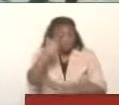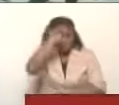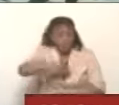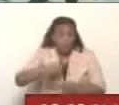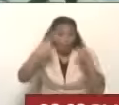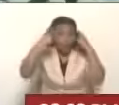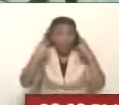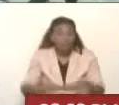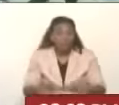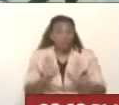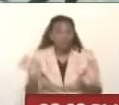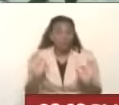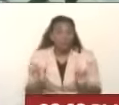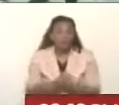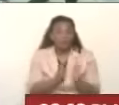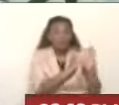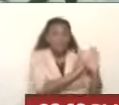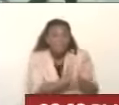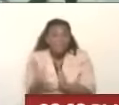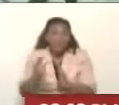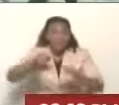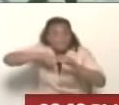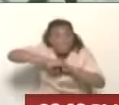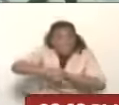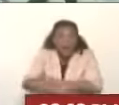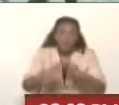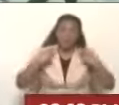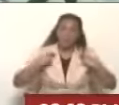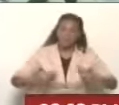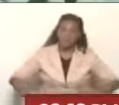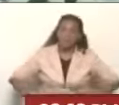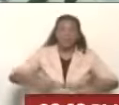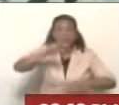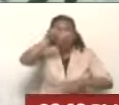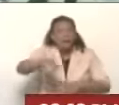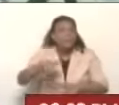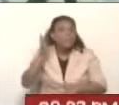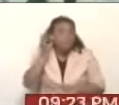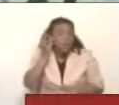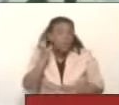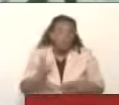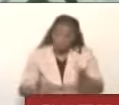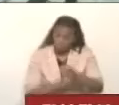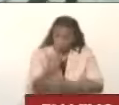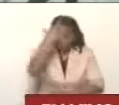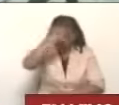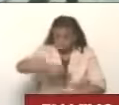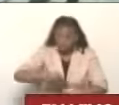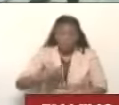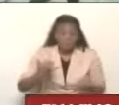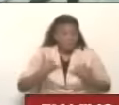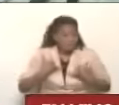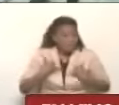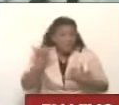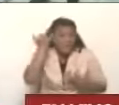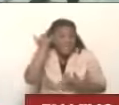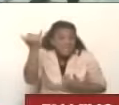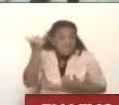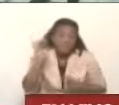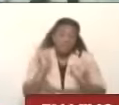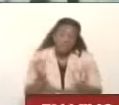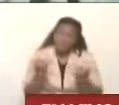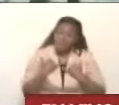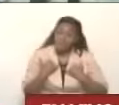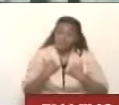Mira que yo creé el plan parto humanizado. Este que está aquí lo creó de su propia